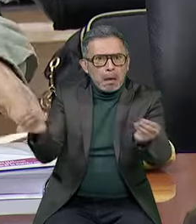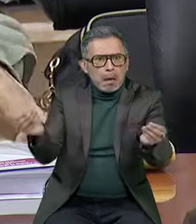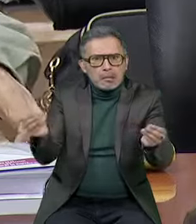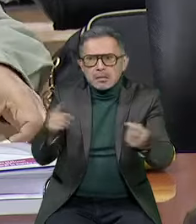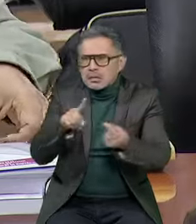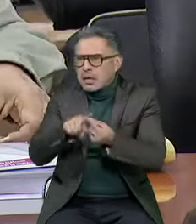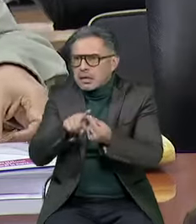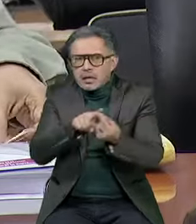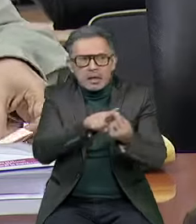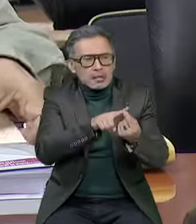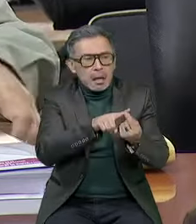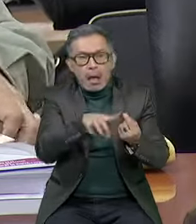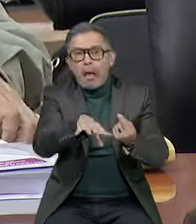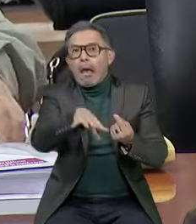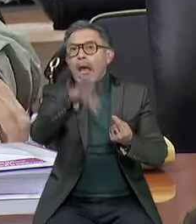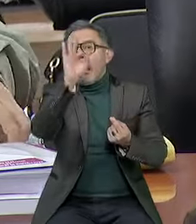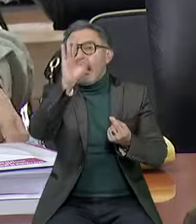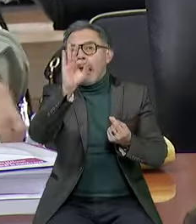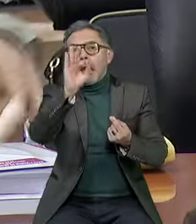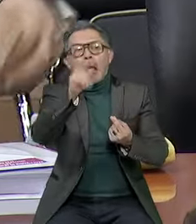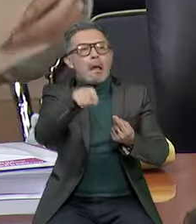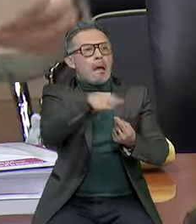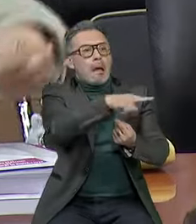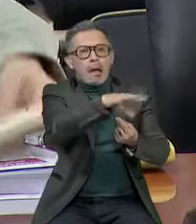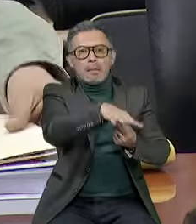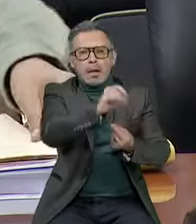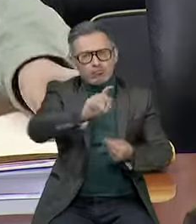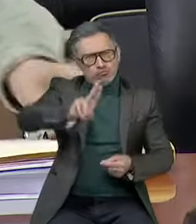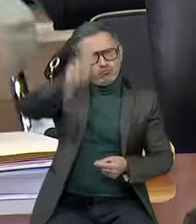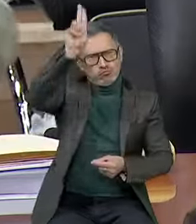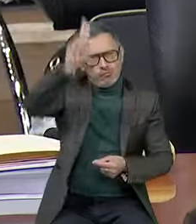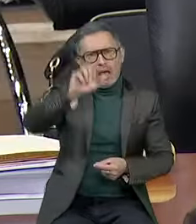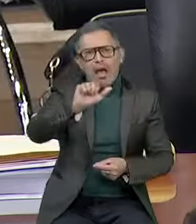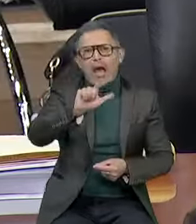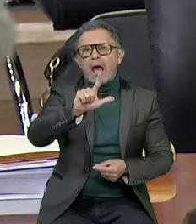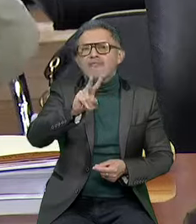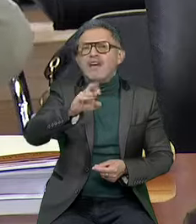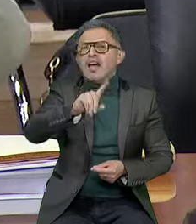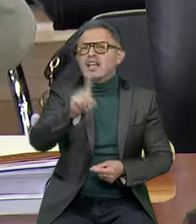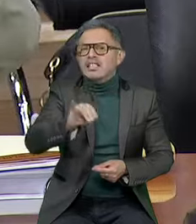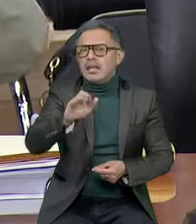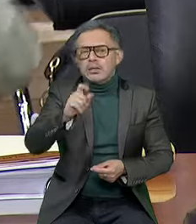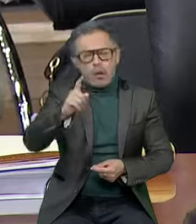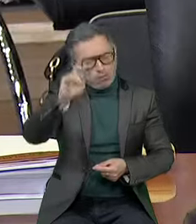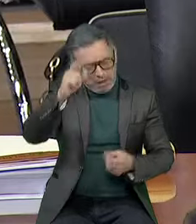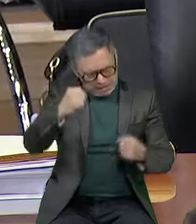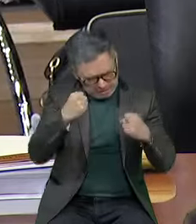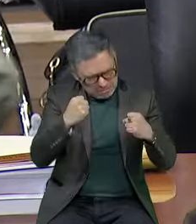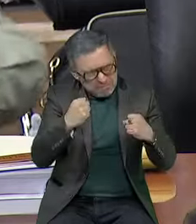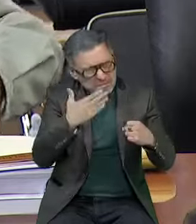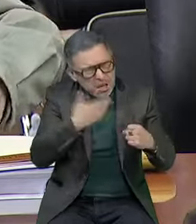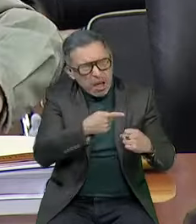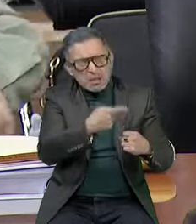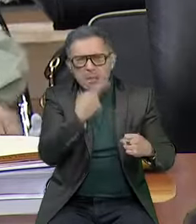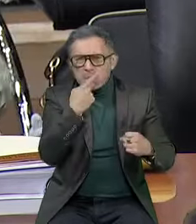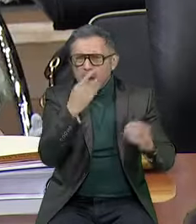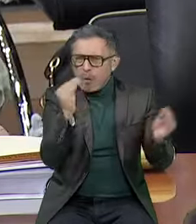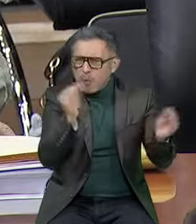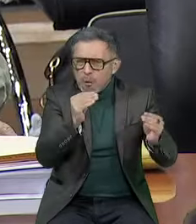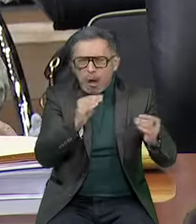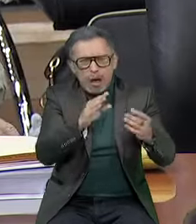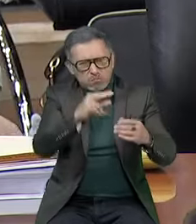salir y salió Álvarez y Casa. Eso no es por su capacidad argumentativa, por las maromas que